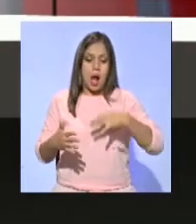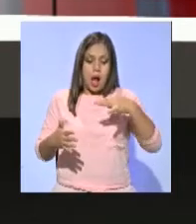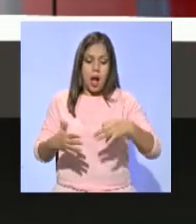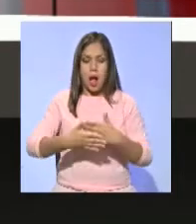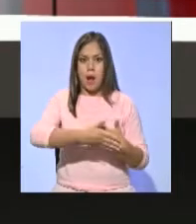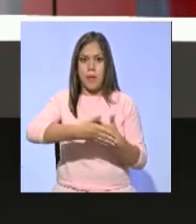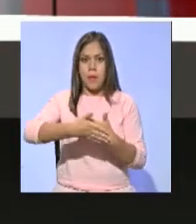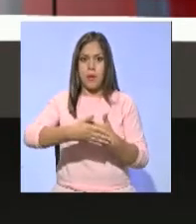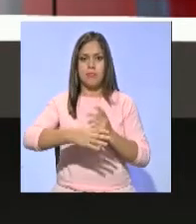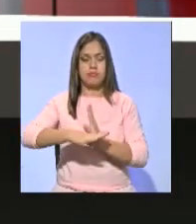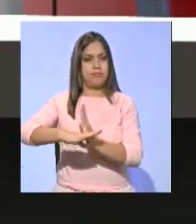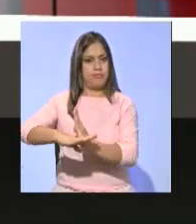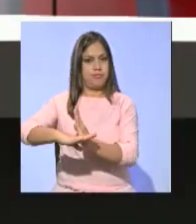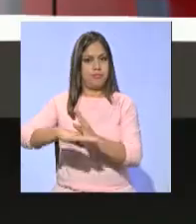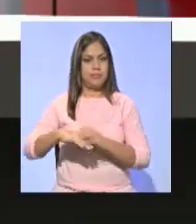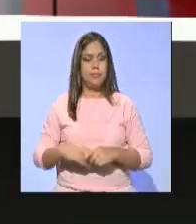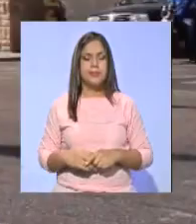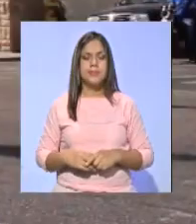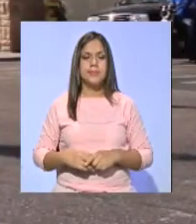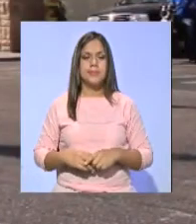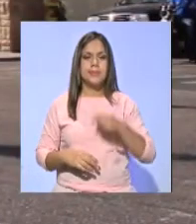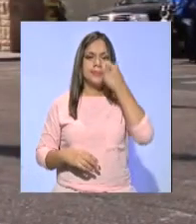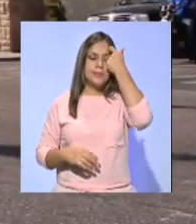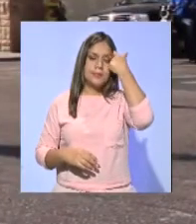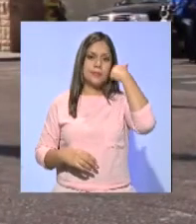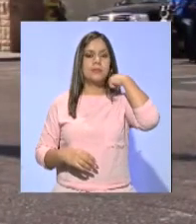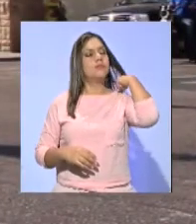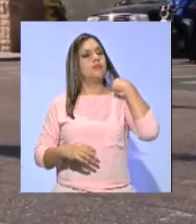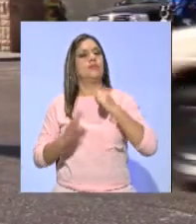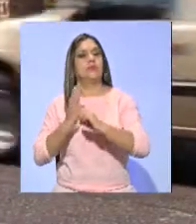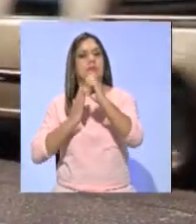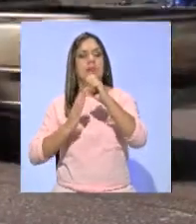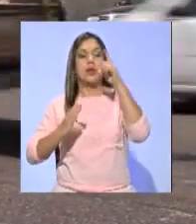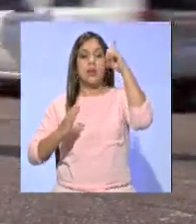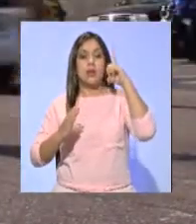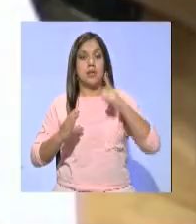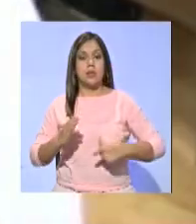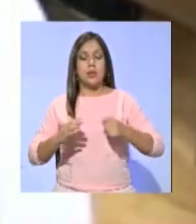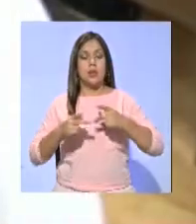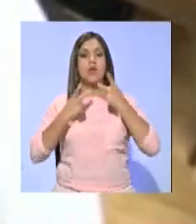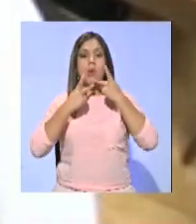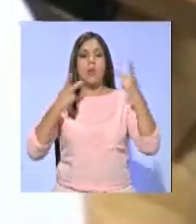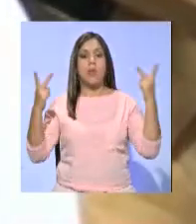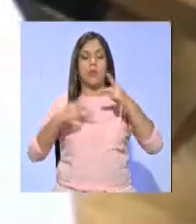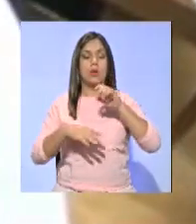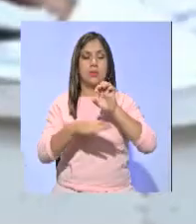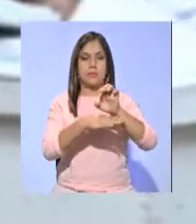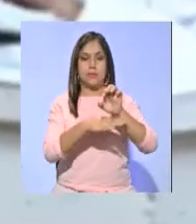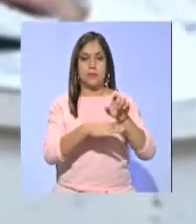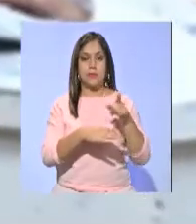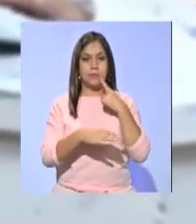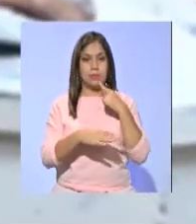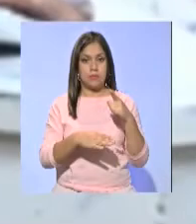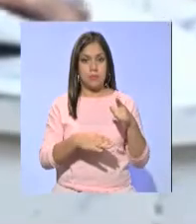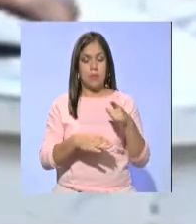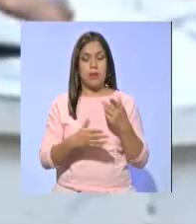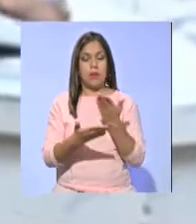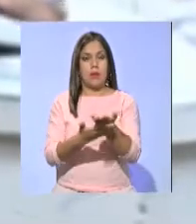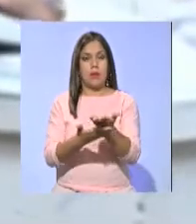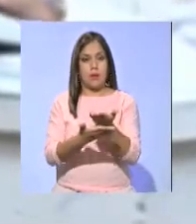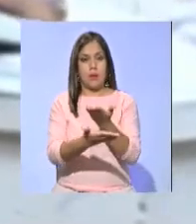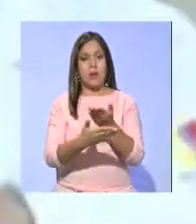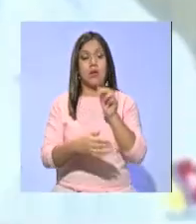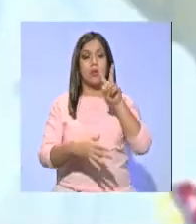transmita al niño. El Ministerio de Salud Pública del Ecuador se enfoca en el proyecto de ONU-SIDA, que plantea que para el